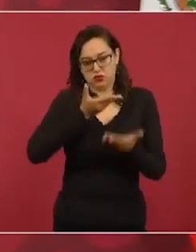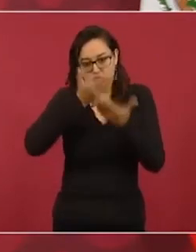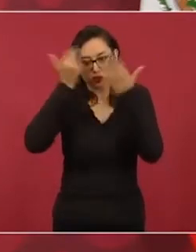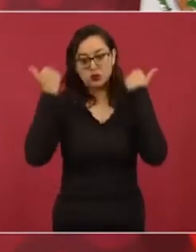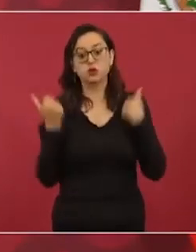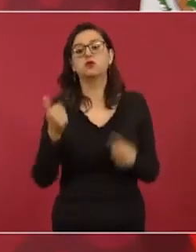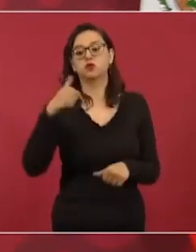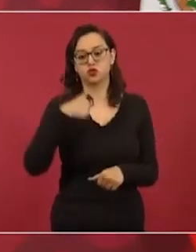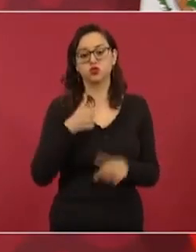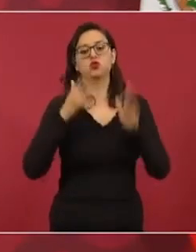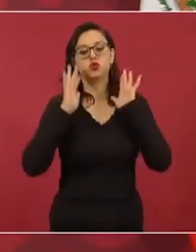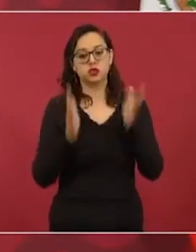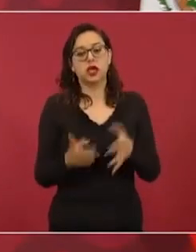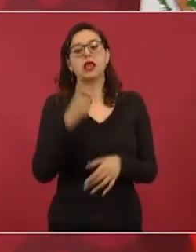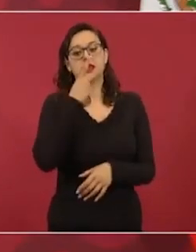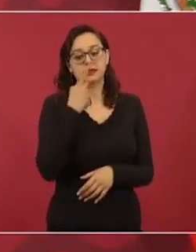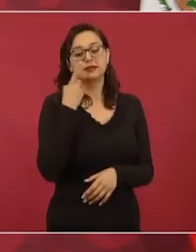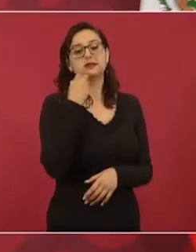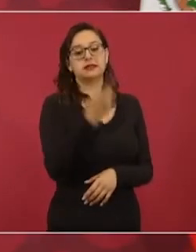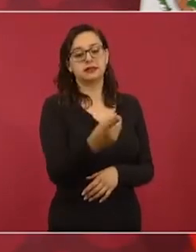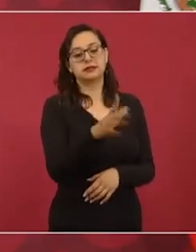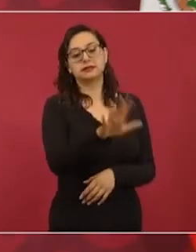Pero les dije, si no